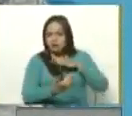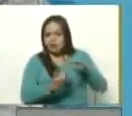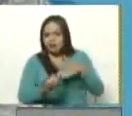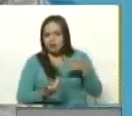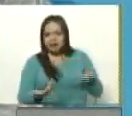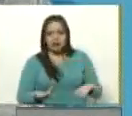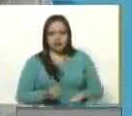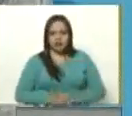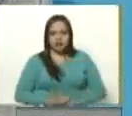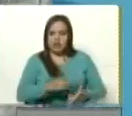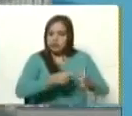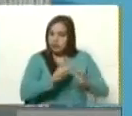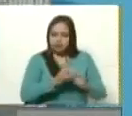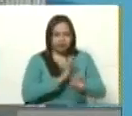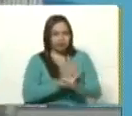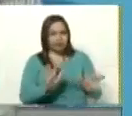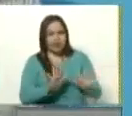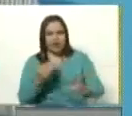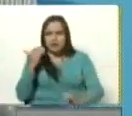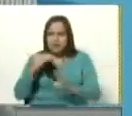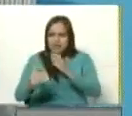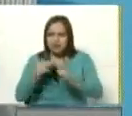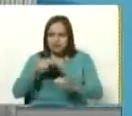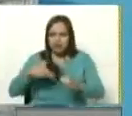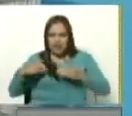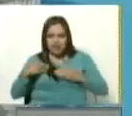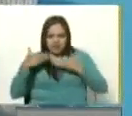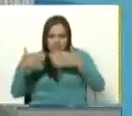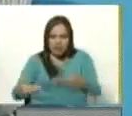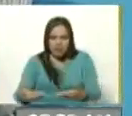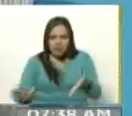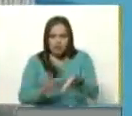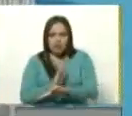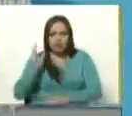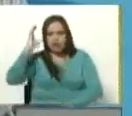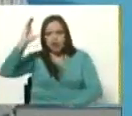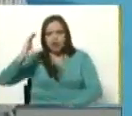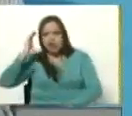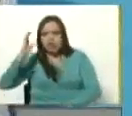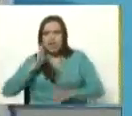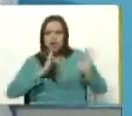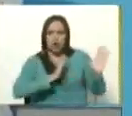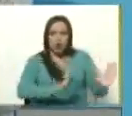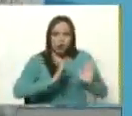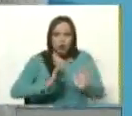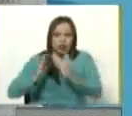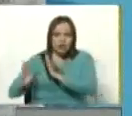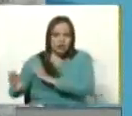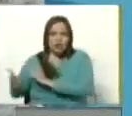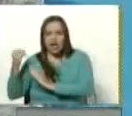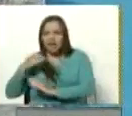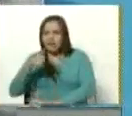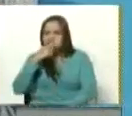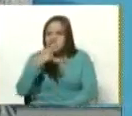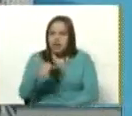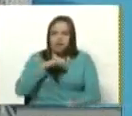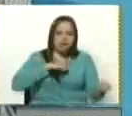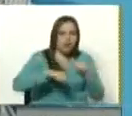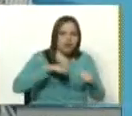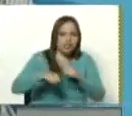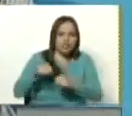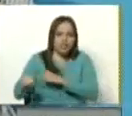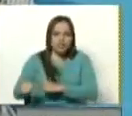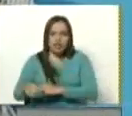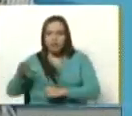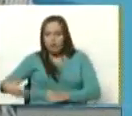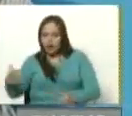¿no? Entonces el mensaje es para que avancemos hacia la conciencia, hacia la organización que nos va a facilitar la movilización y